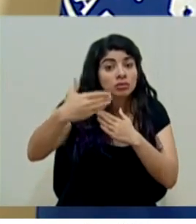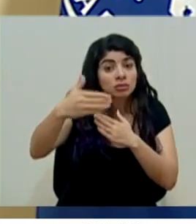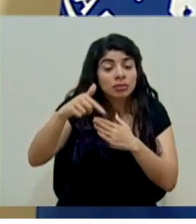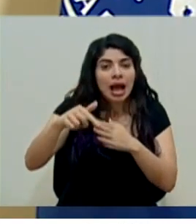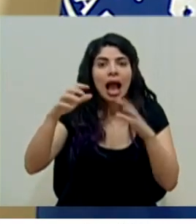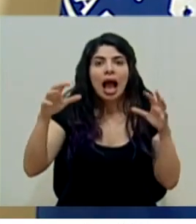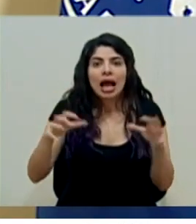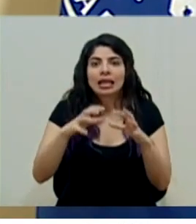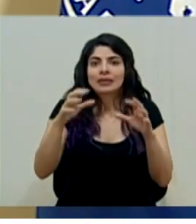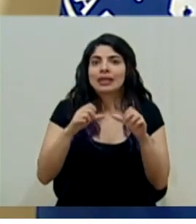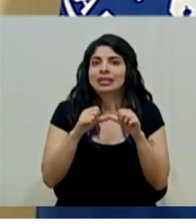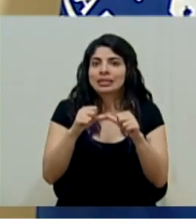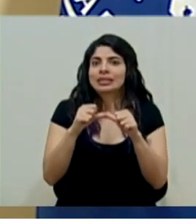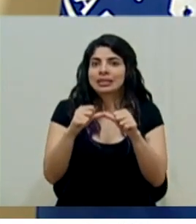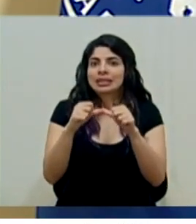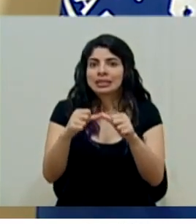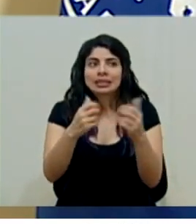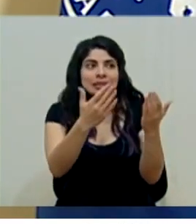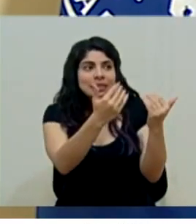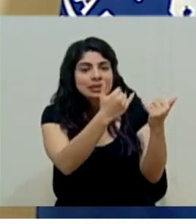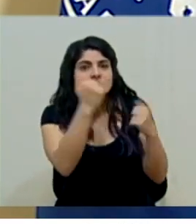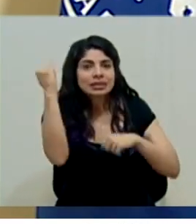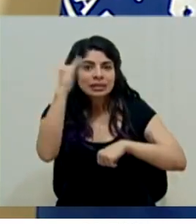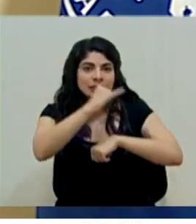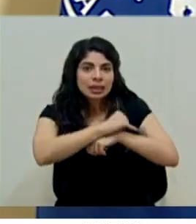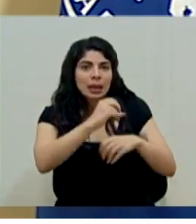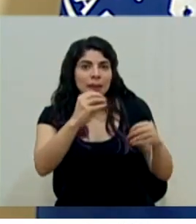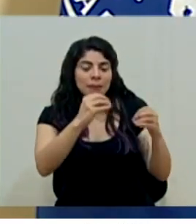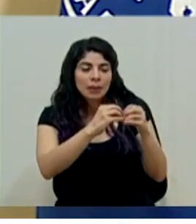las actividades, siguiendo traer las líneas aéreas